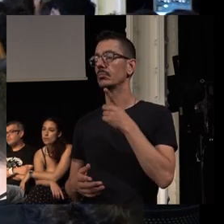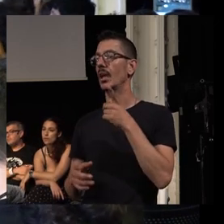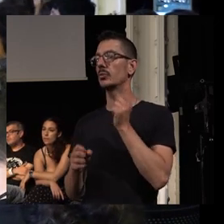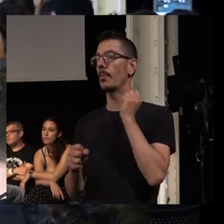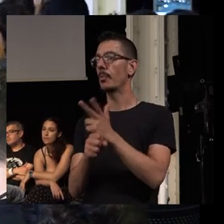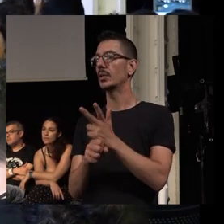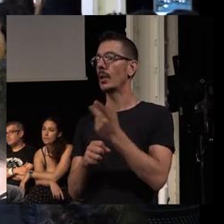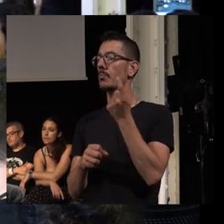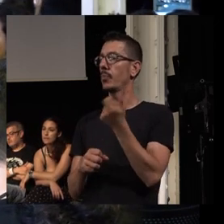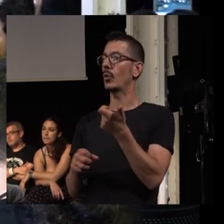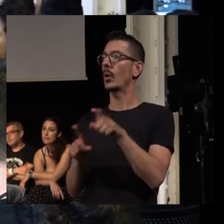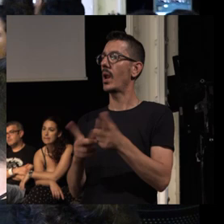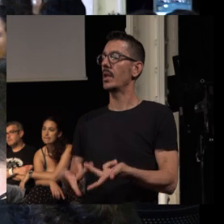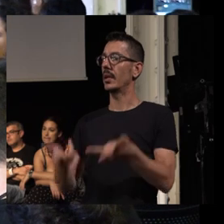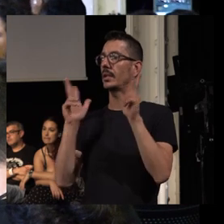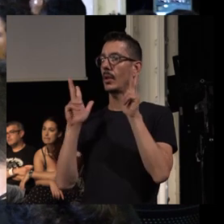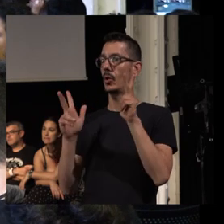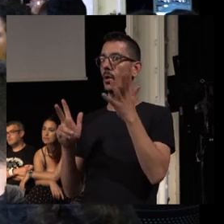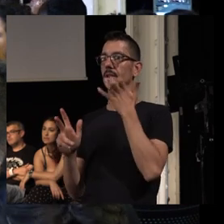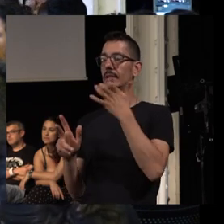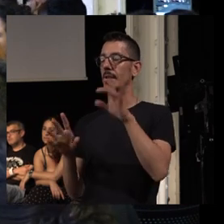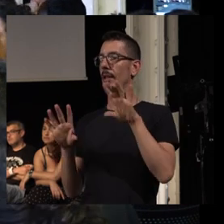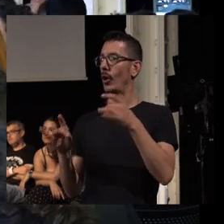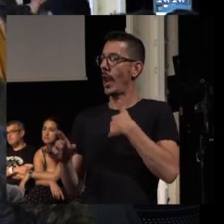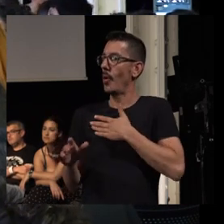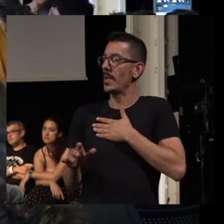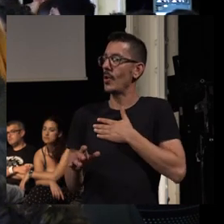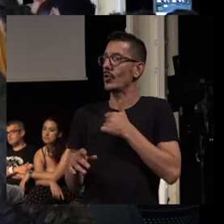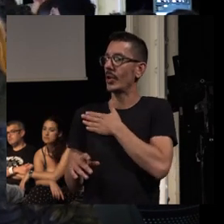muy libertario, ¿no?, y aquí si me tocan lo mío, pues quiero